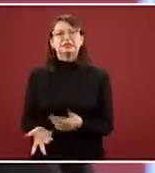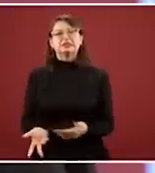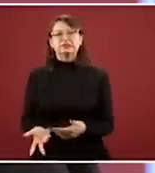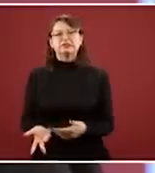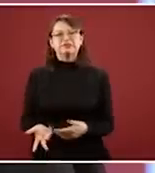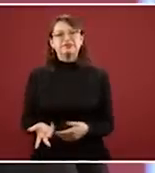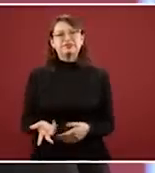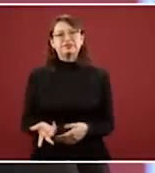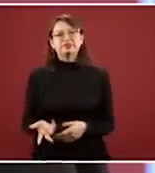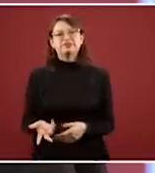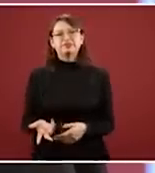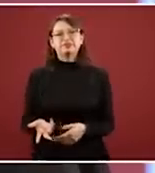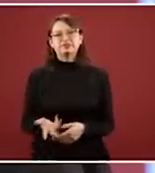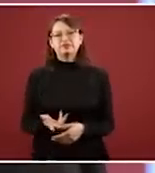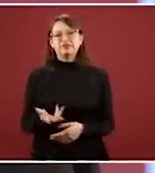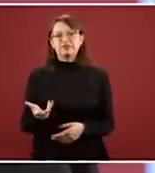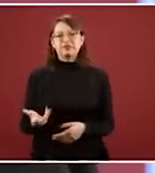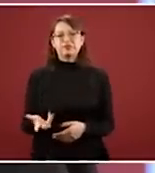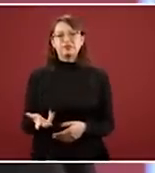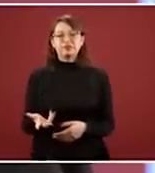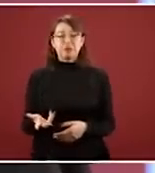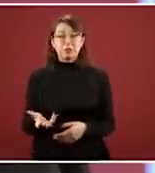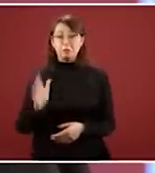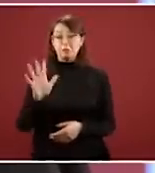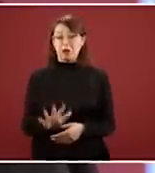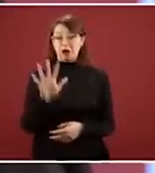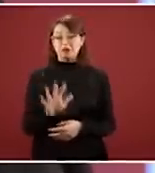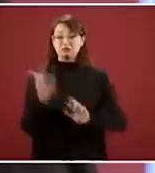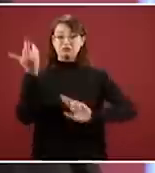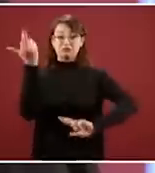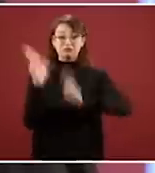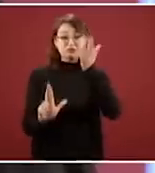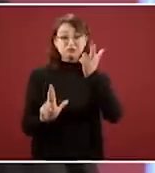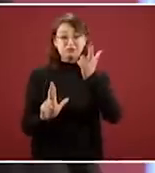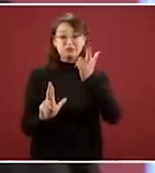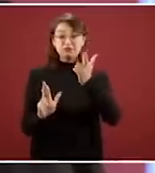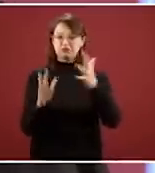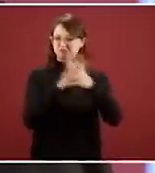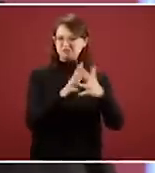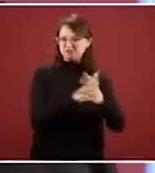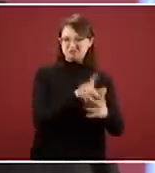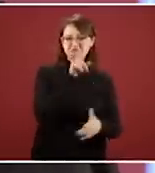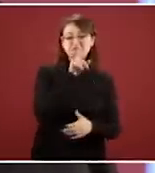es una revolución pacífica, pero revolución al fin.